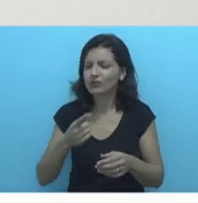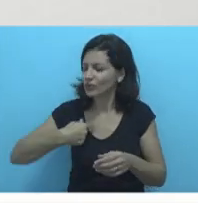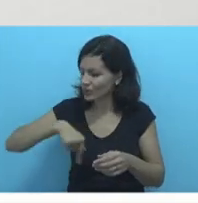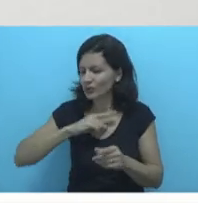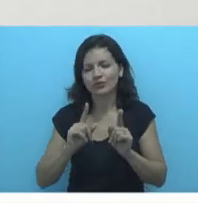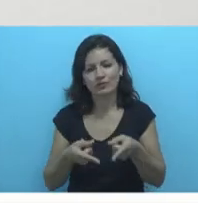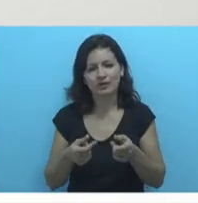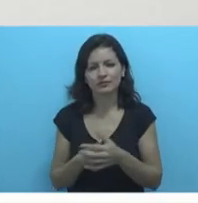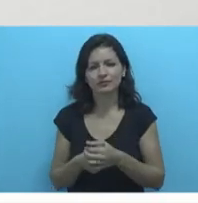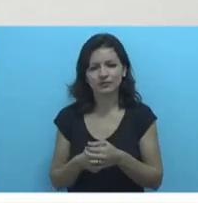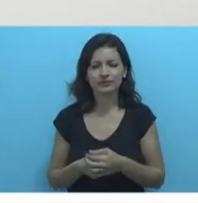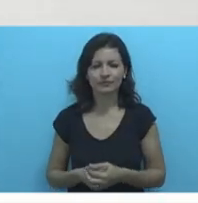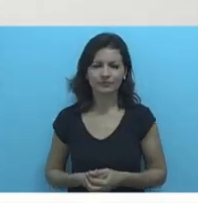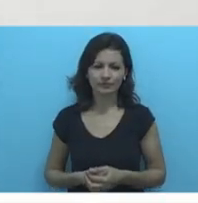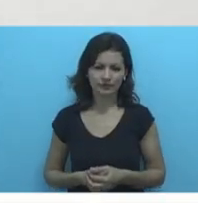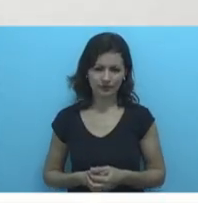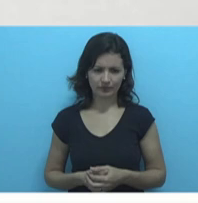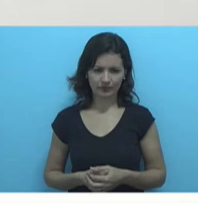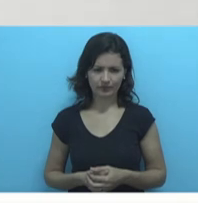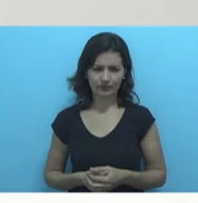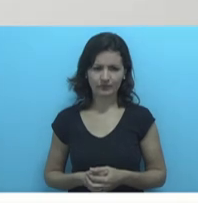Y en este homenaje estamos también